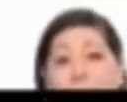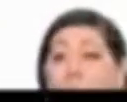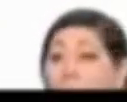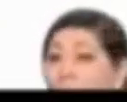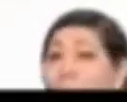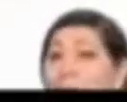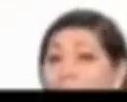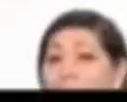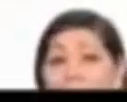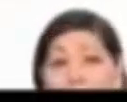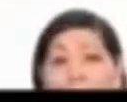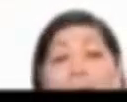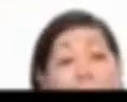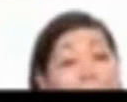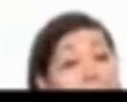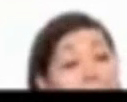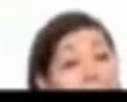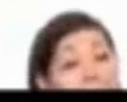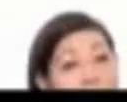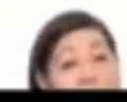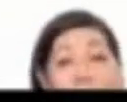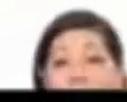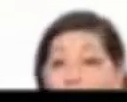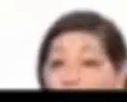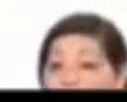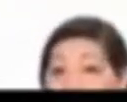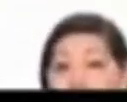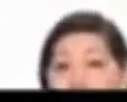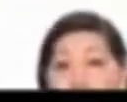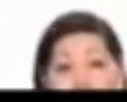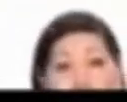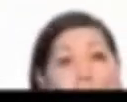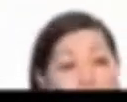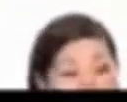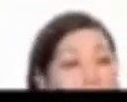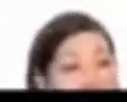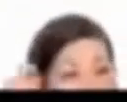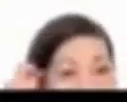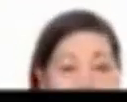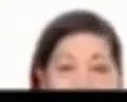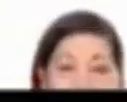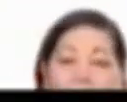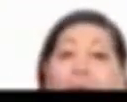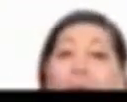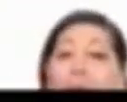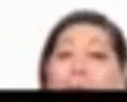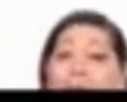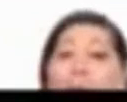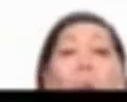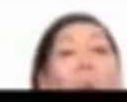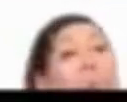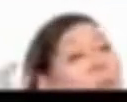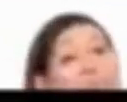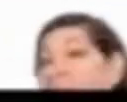común y efectivo, que prevé afrontar con el concurso de todos los sectores sociales y políticos la